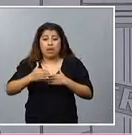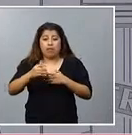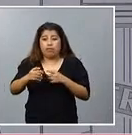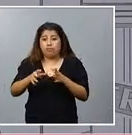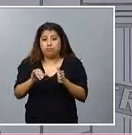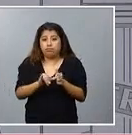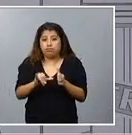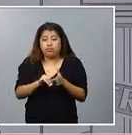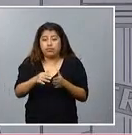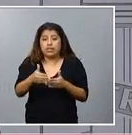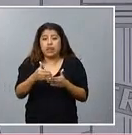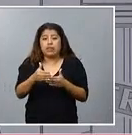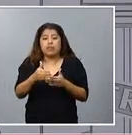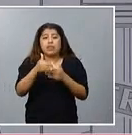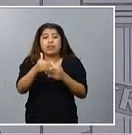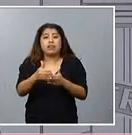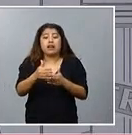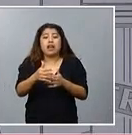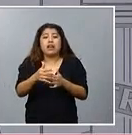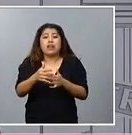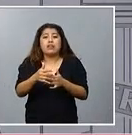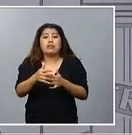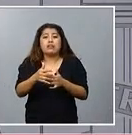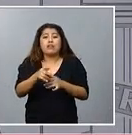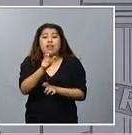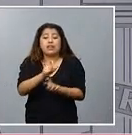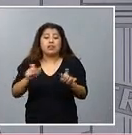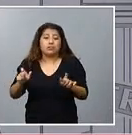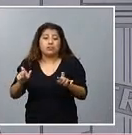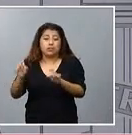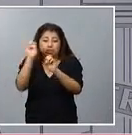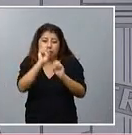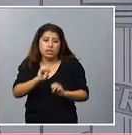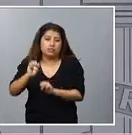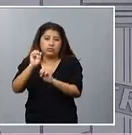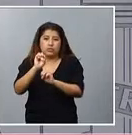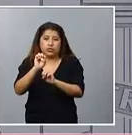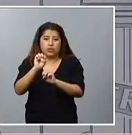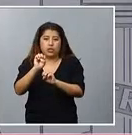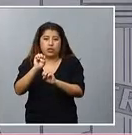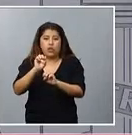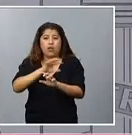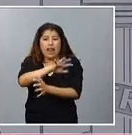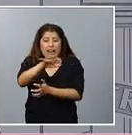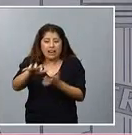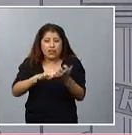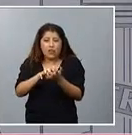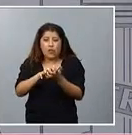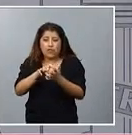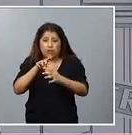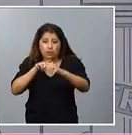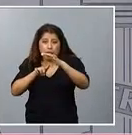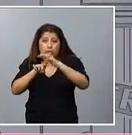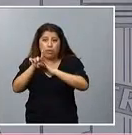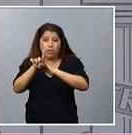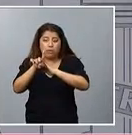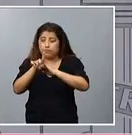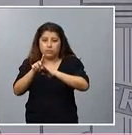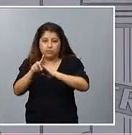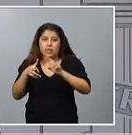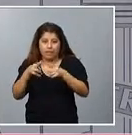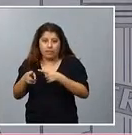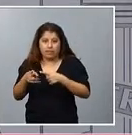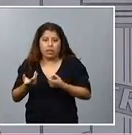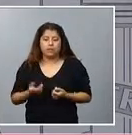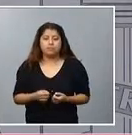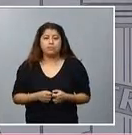corto plazo significa que la prioridad absoluta es proteger a los civiles, evitar que el conflicto escale. Debemos asegurarnos